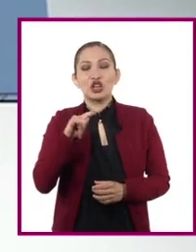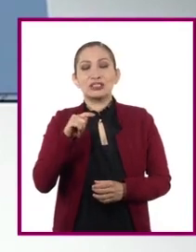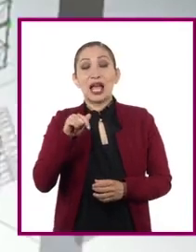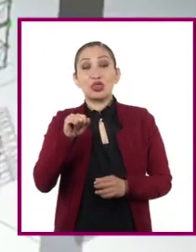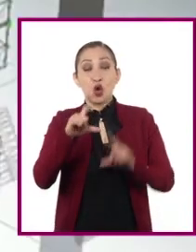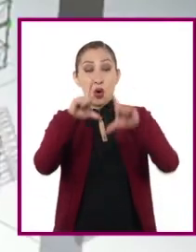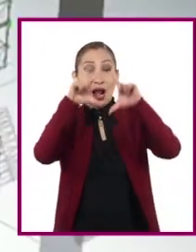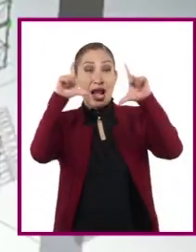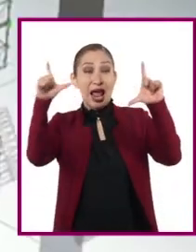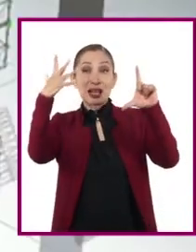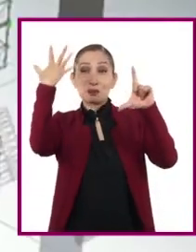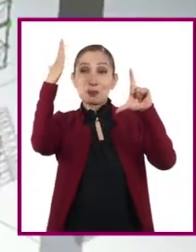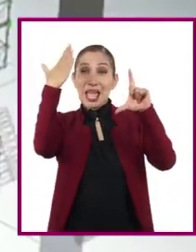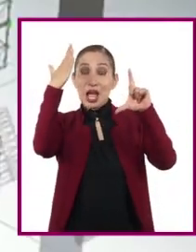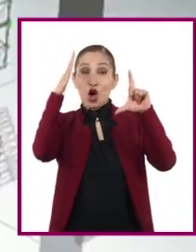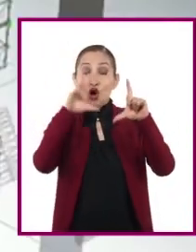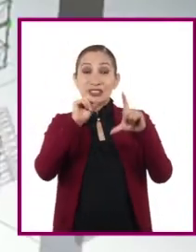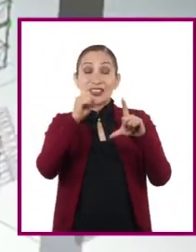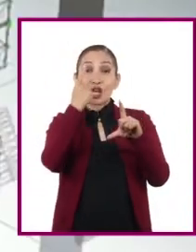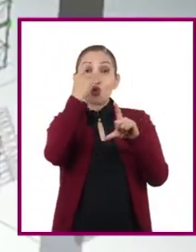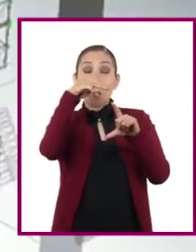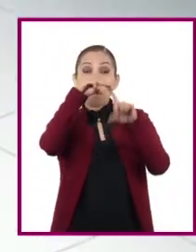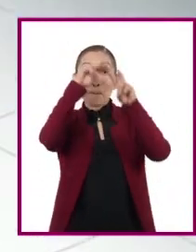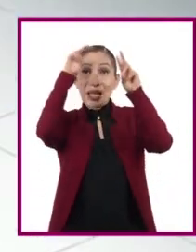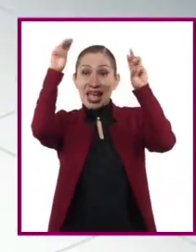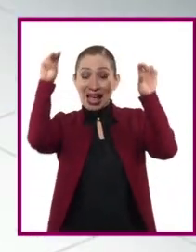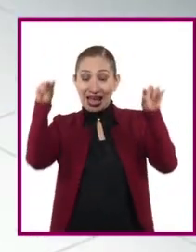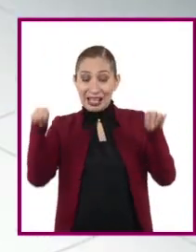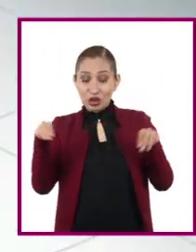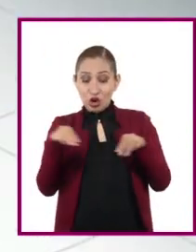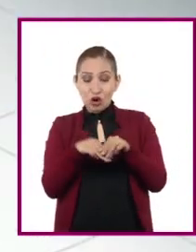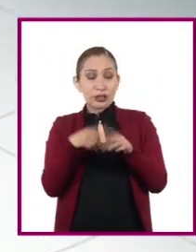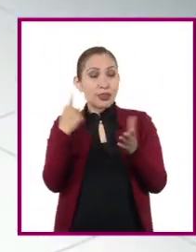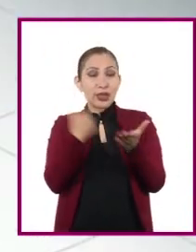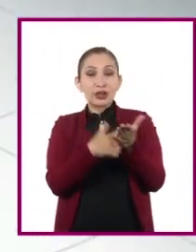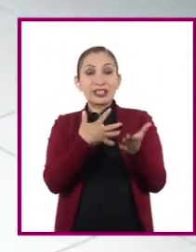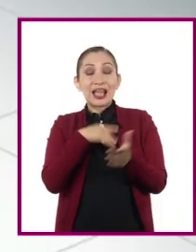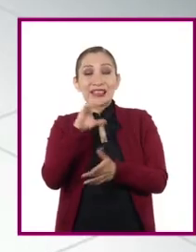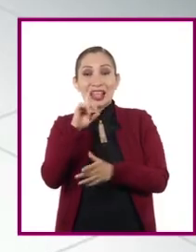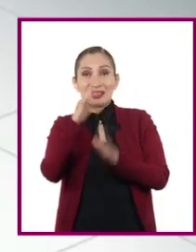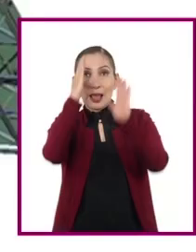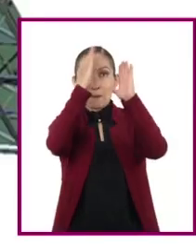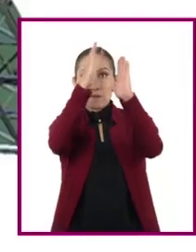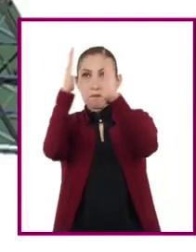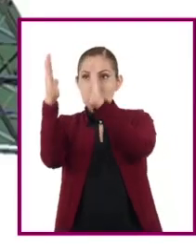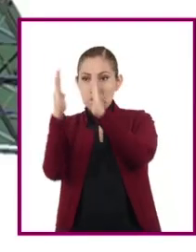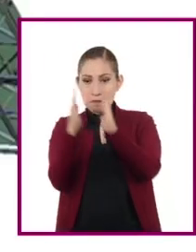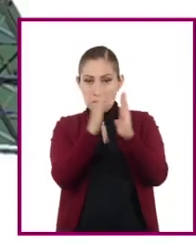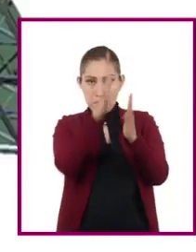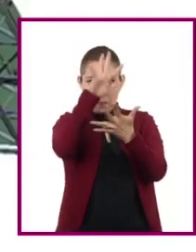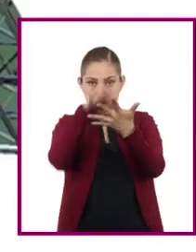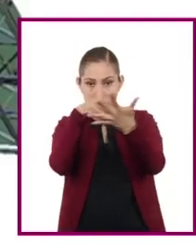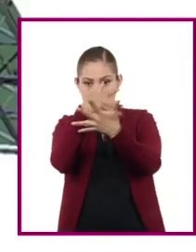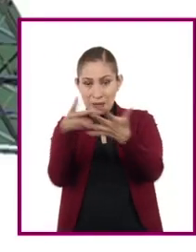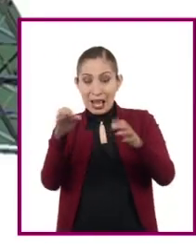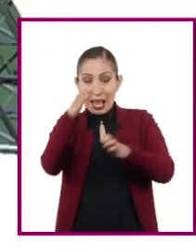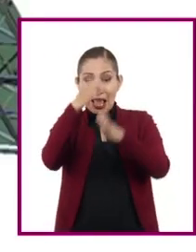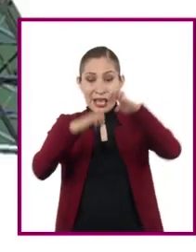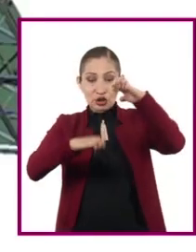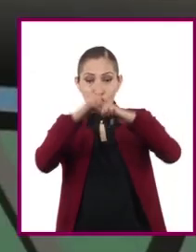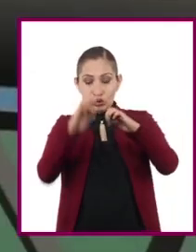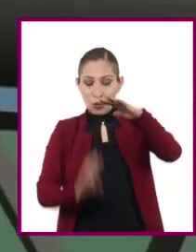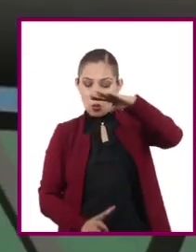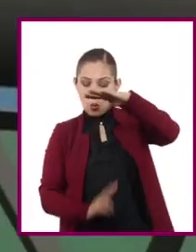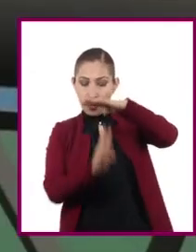es un gran espejo plano de 81 metros cuadrados, compuesto por 30 facetas. La estructura